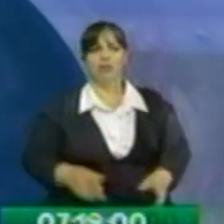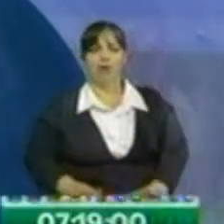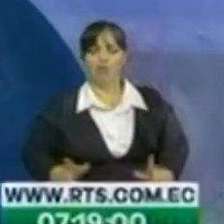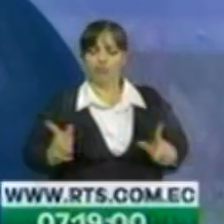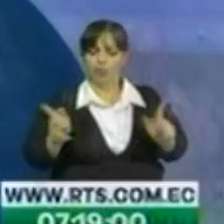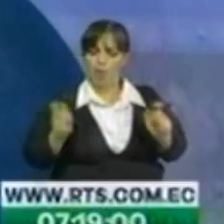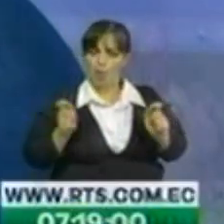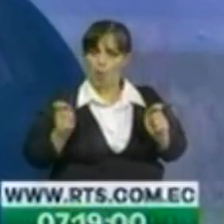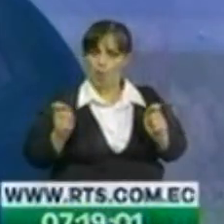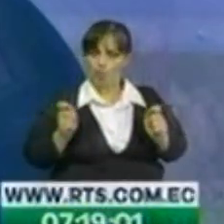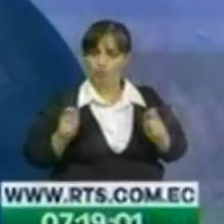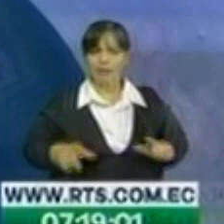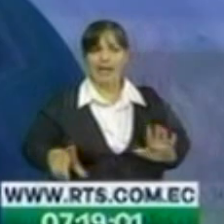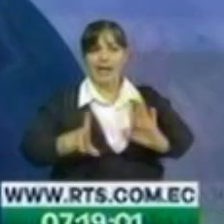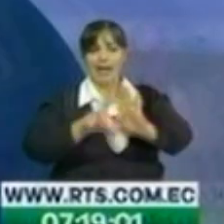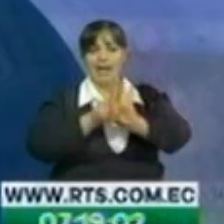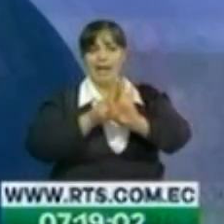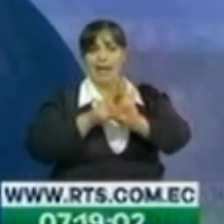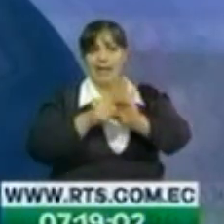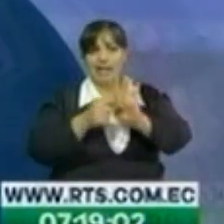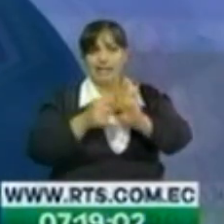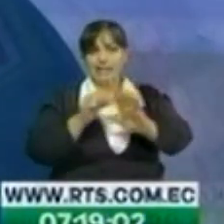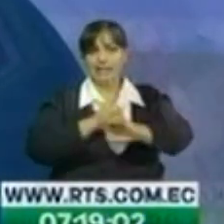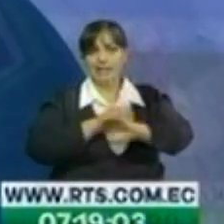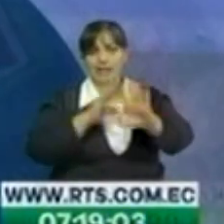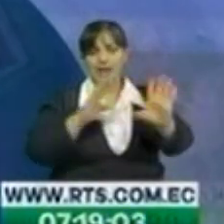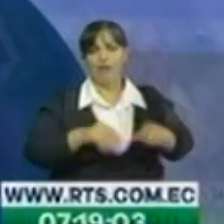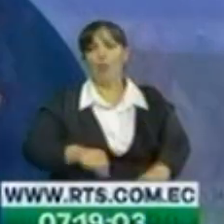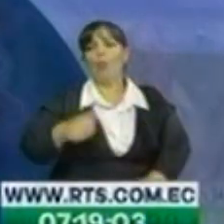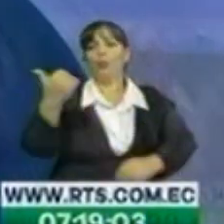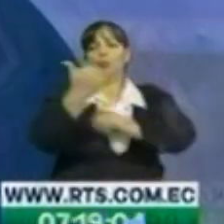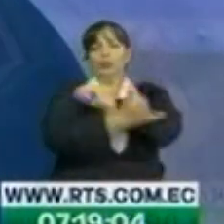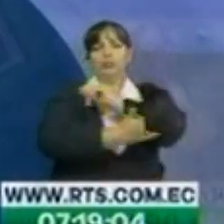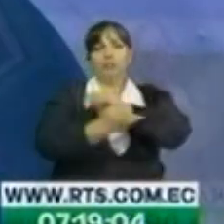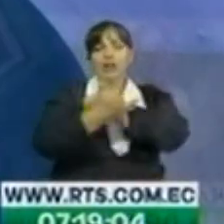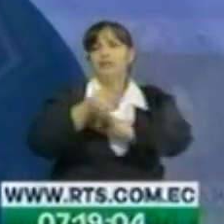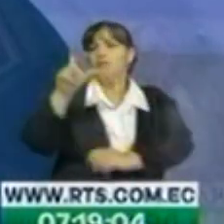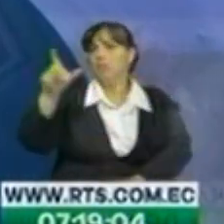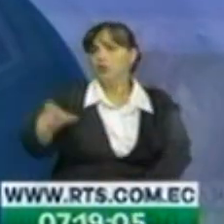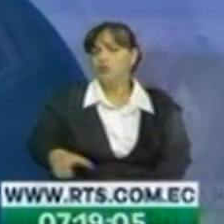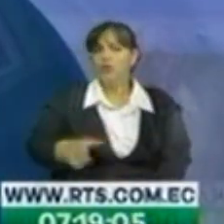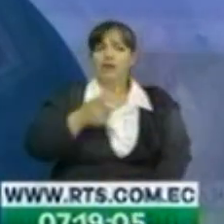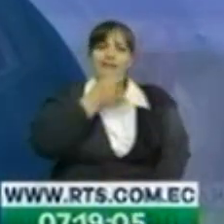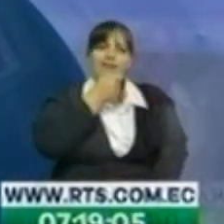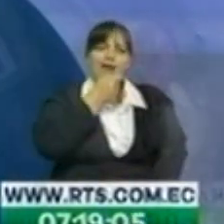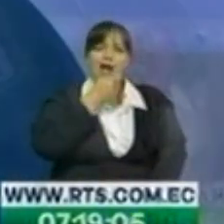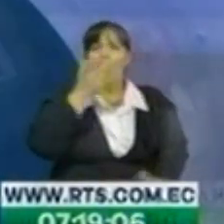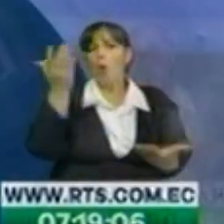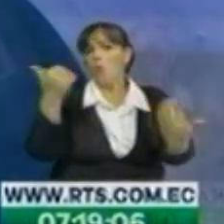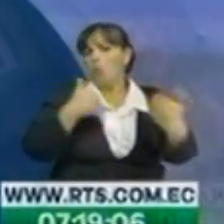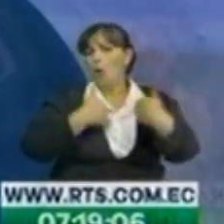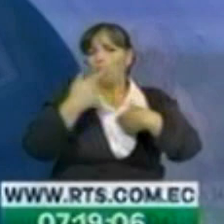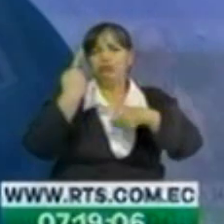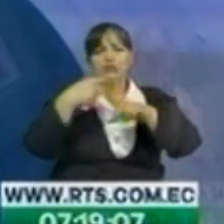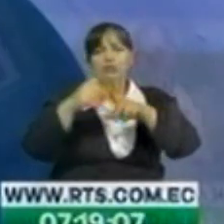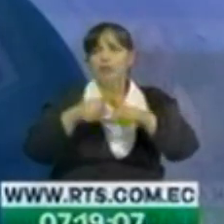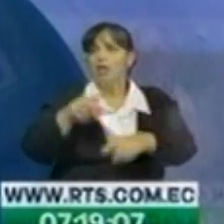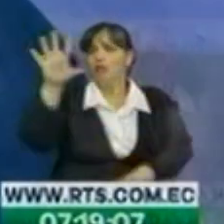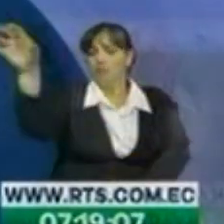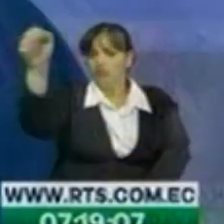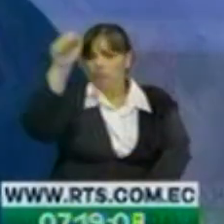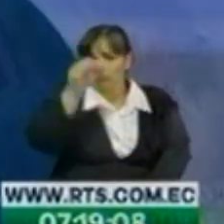se contrate un artista internacional debe haber en el periodo de un año al menos una contratación equivalente o mayor